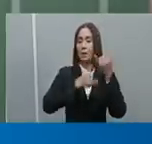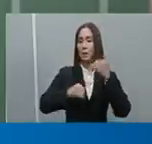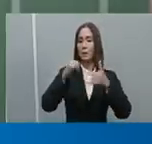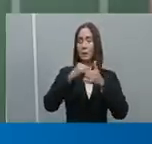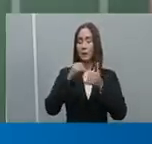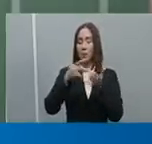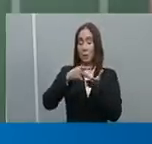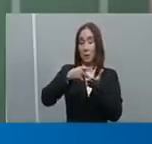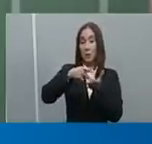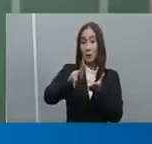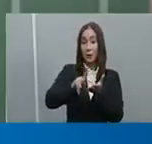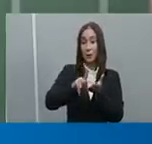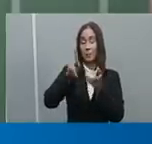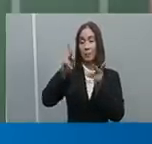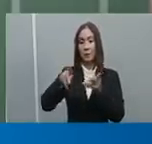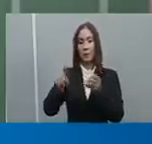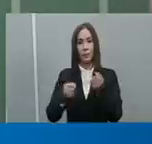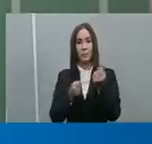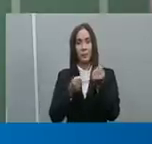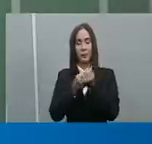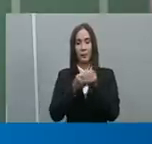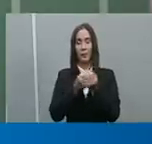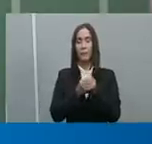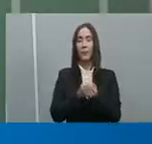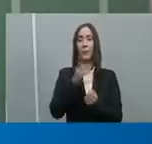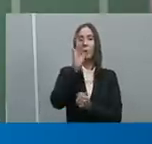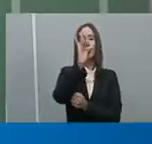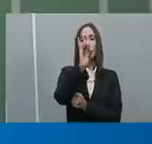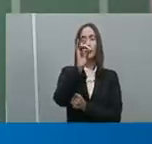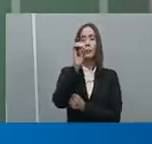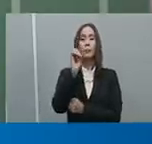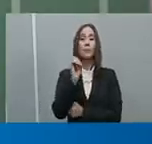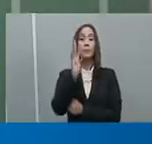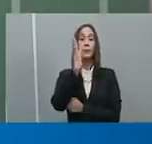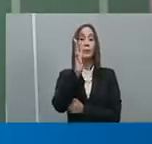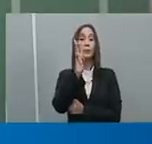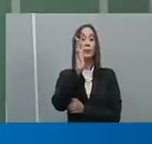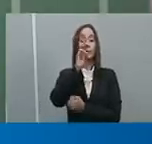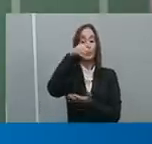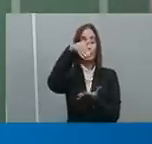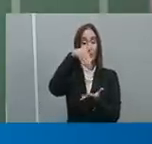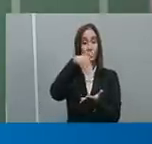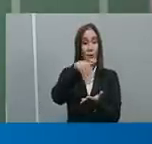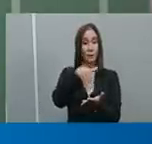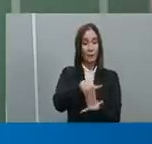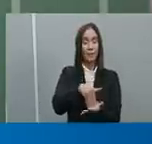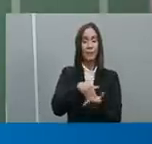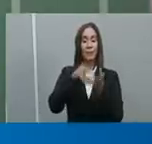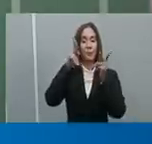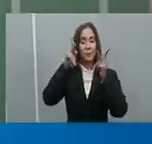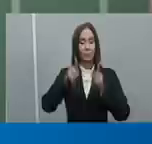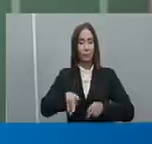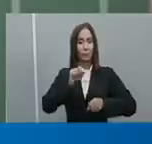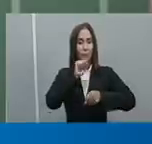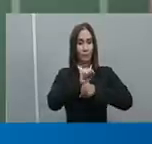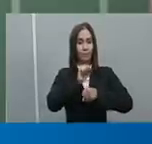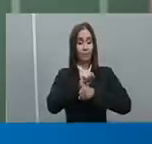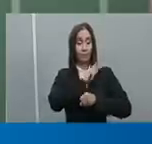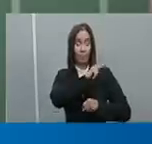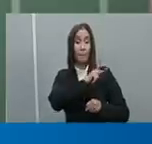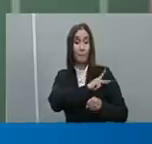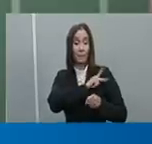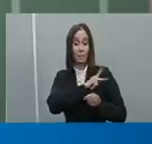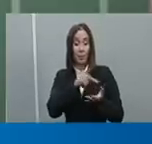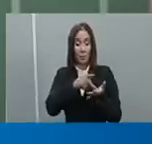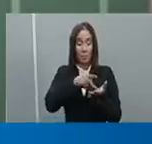que actualmente da cobertura a más de 866 mil empleados privados, el programa Quédate en